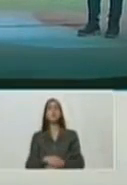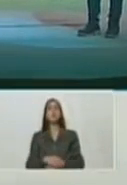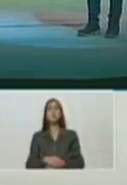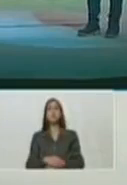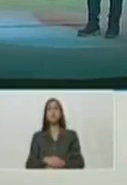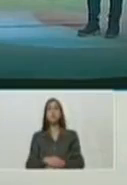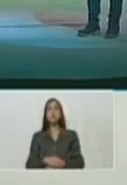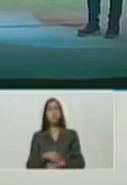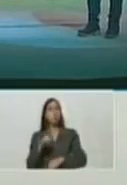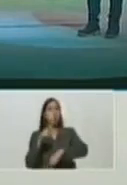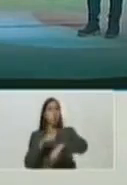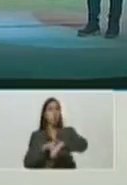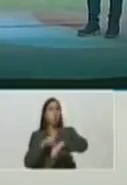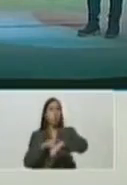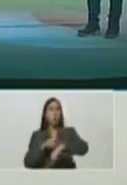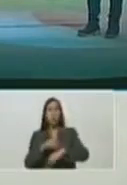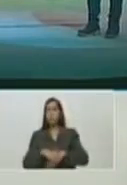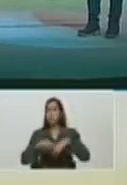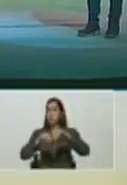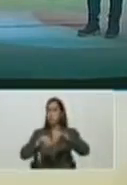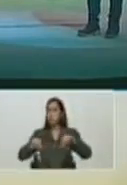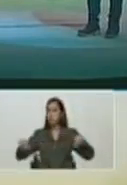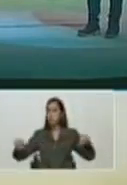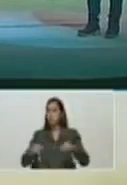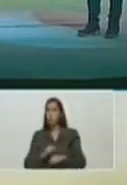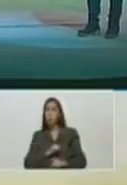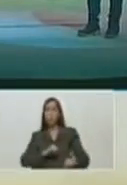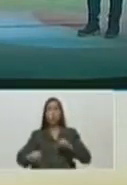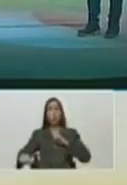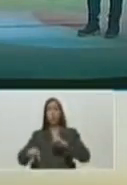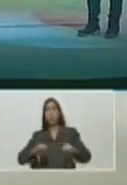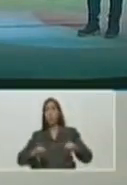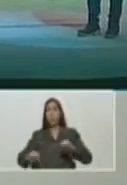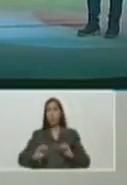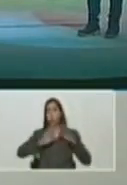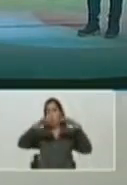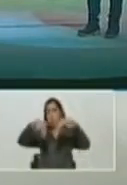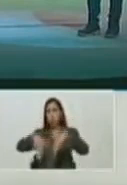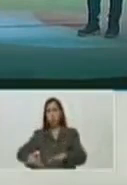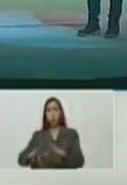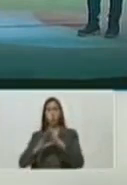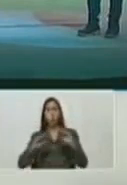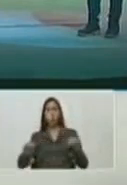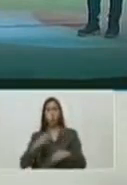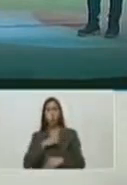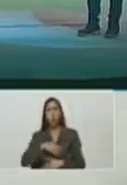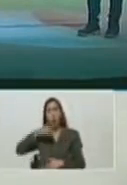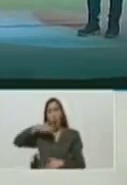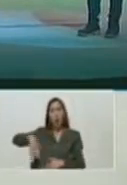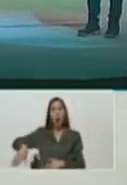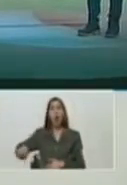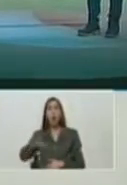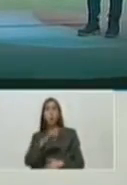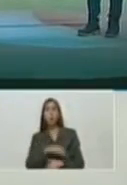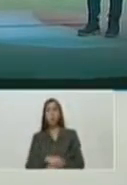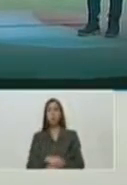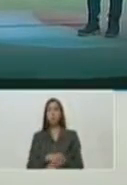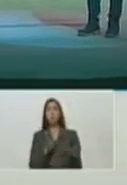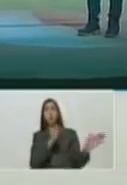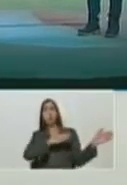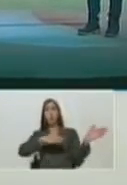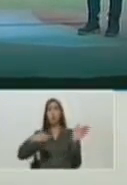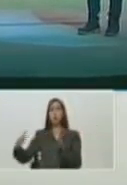con el tiempo, esa arena se va en movimiento y en flujo con toda la patria, con todo el pueblo. Y esa brisa que